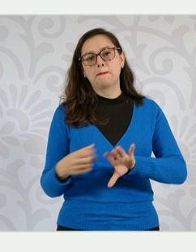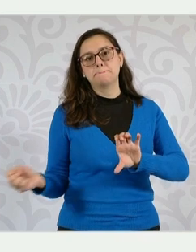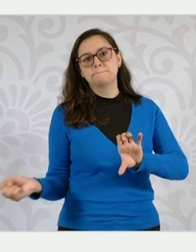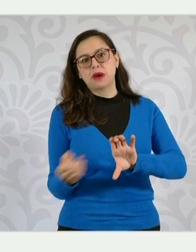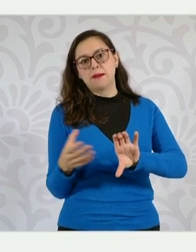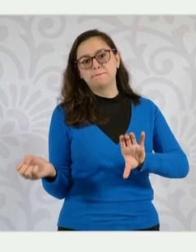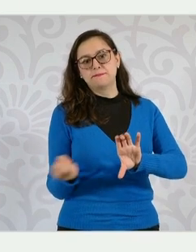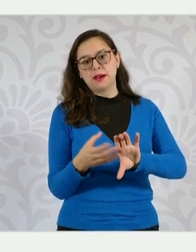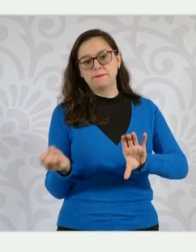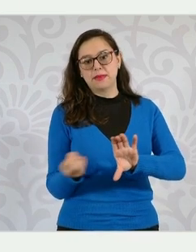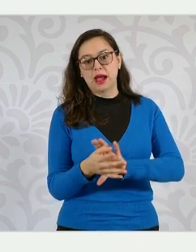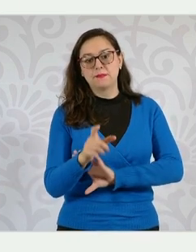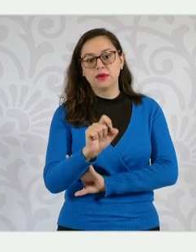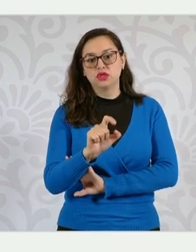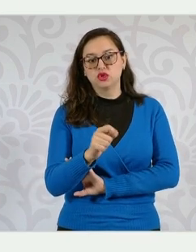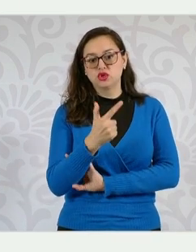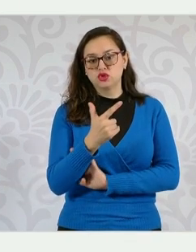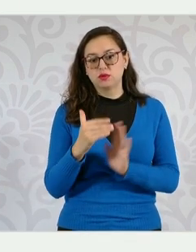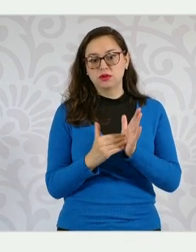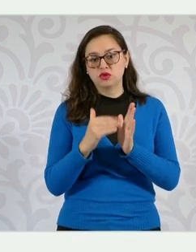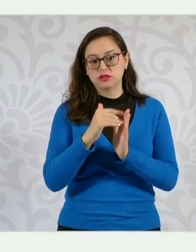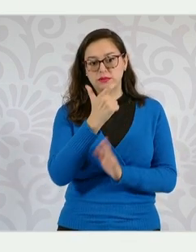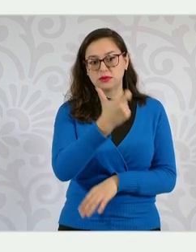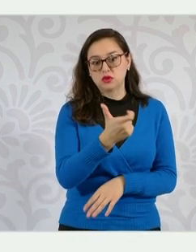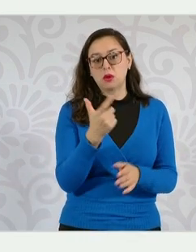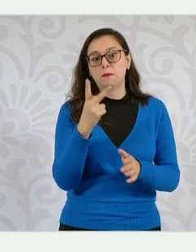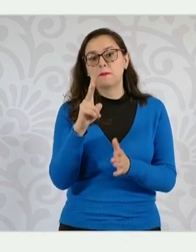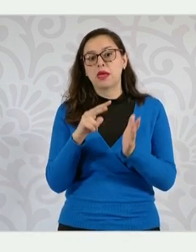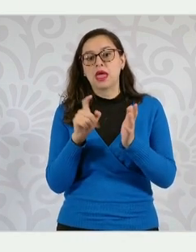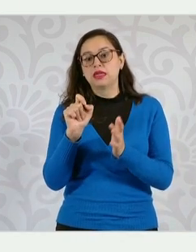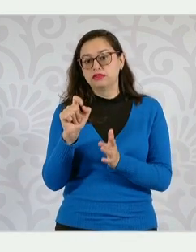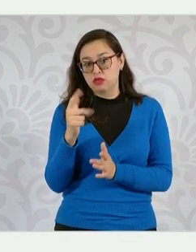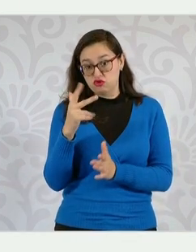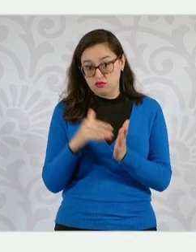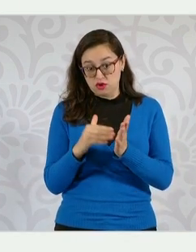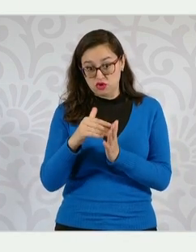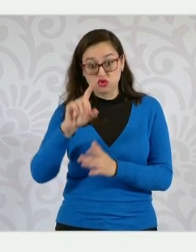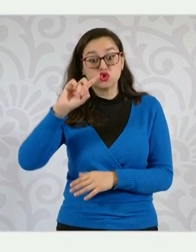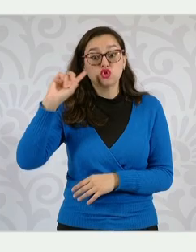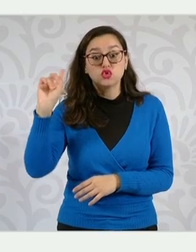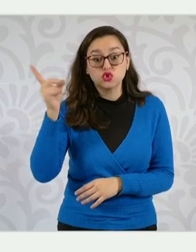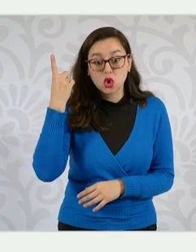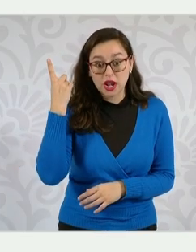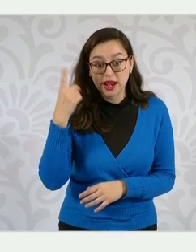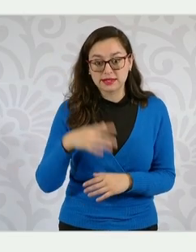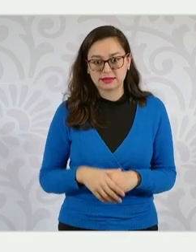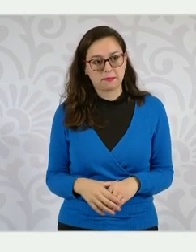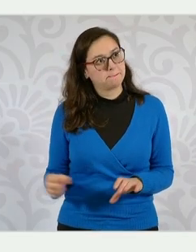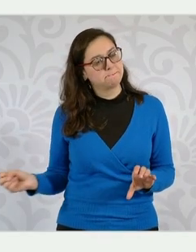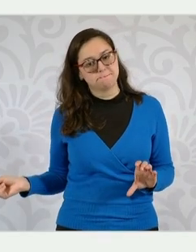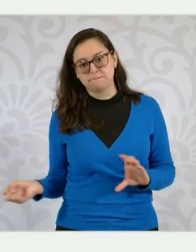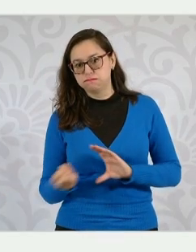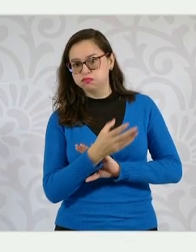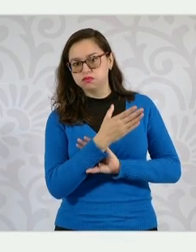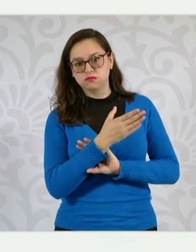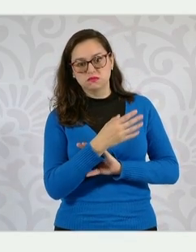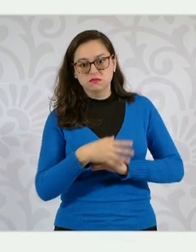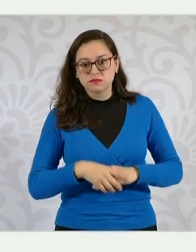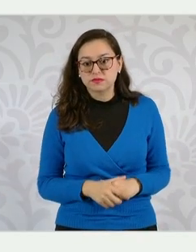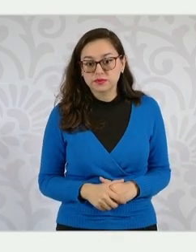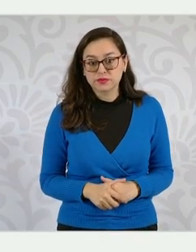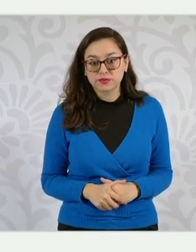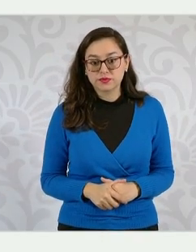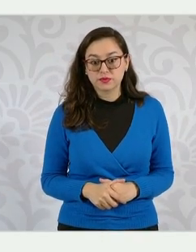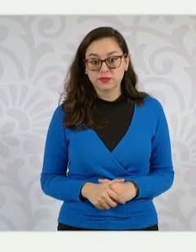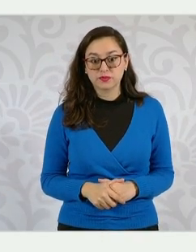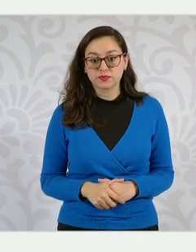de pesos y 28 millones de dólares de manera directa. Los pagos